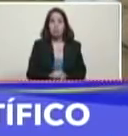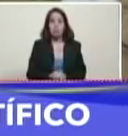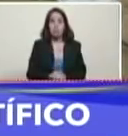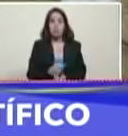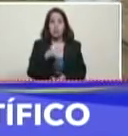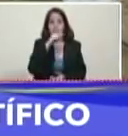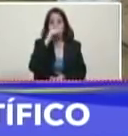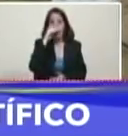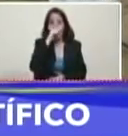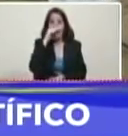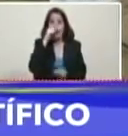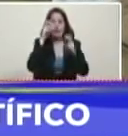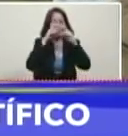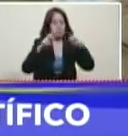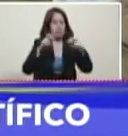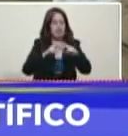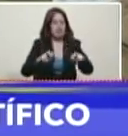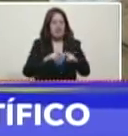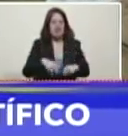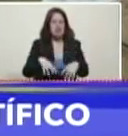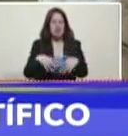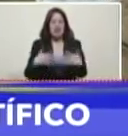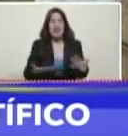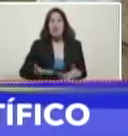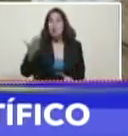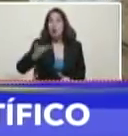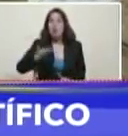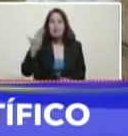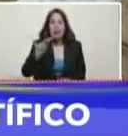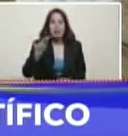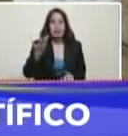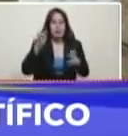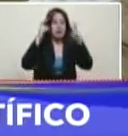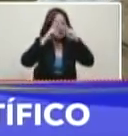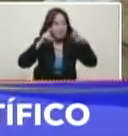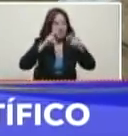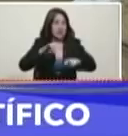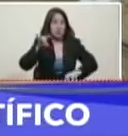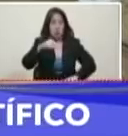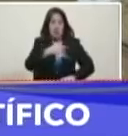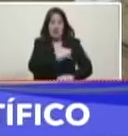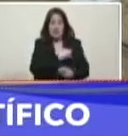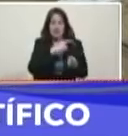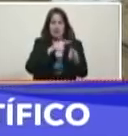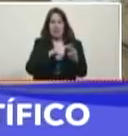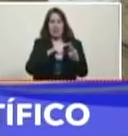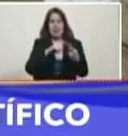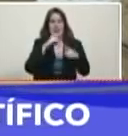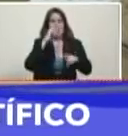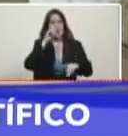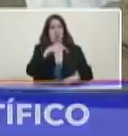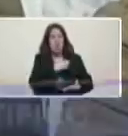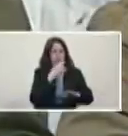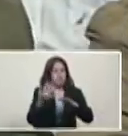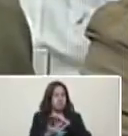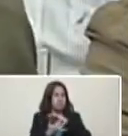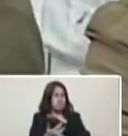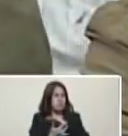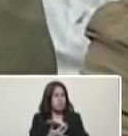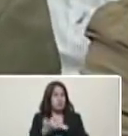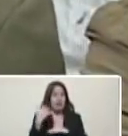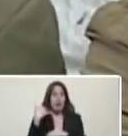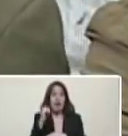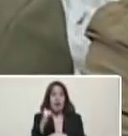Esencial para la investigación es la formación. Las universidades nacionales, los institutos politécnicos que tenemos, las universidades